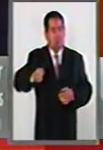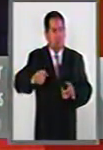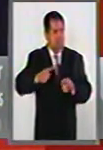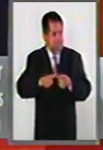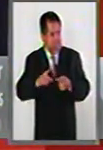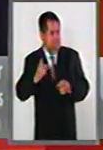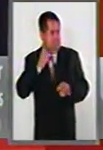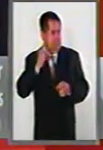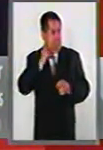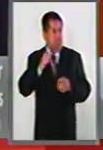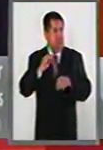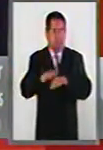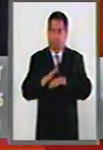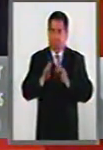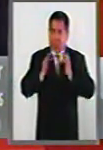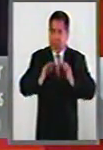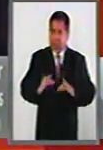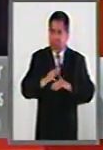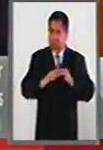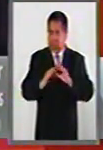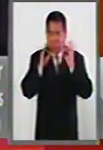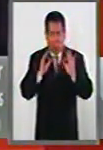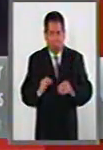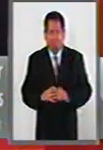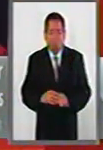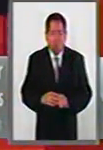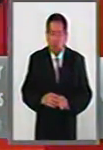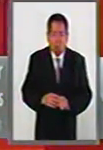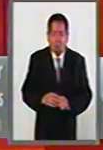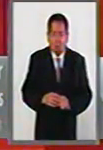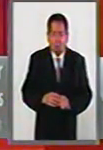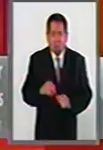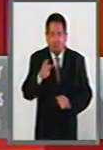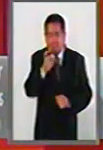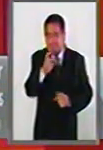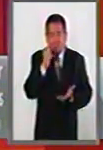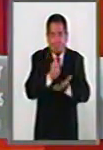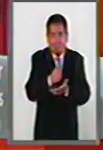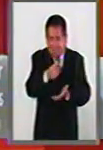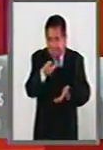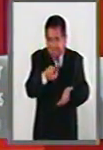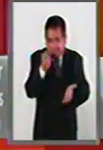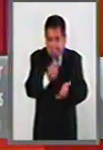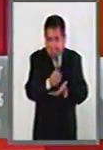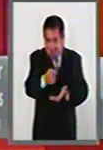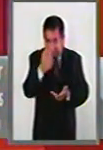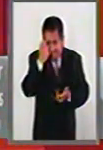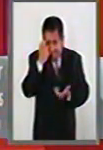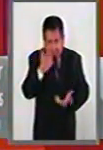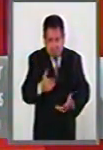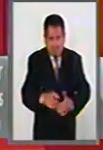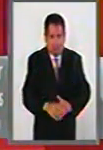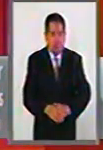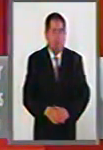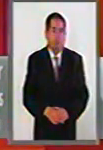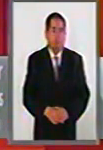legislativo? No. Eso es lo que están aprobando. Eso.